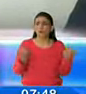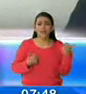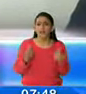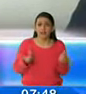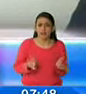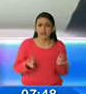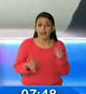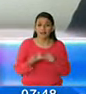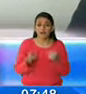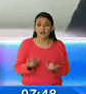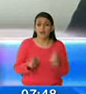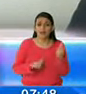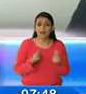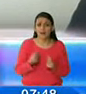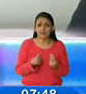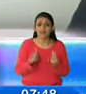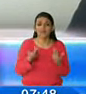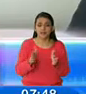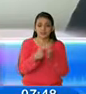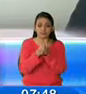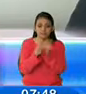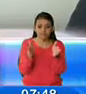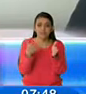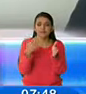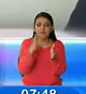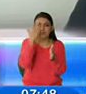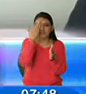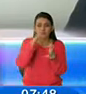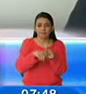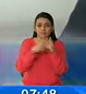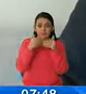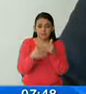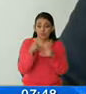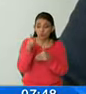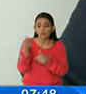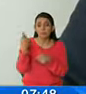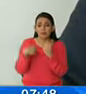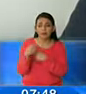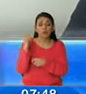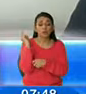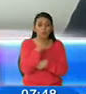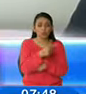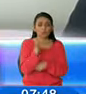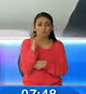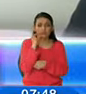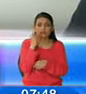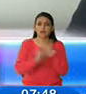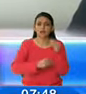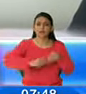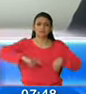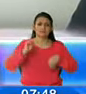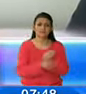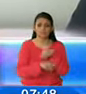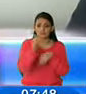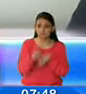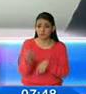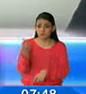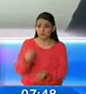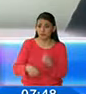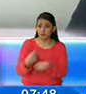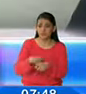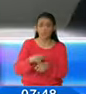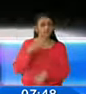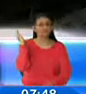traficante. Las tablas lo que hicieron es poner un margen y un punto de partida. Y obviamente estas tablas lo que han hecho es endurecer las sanciones